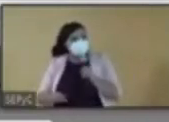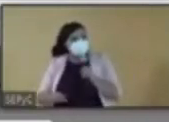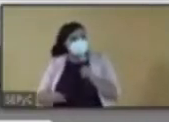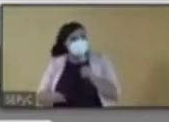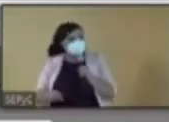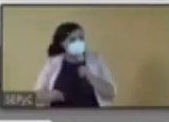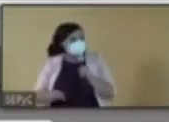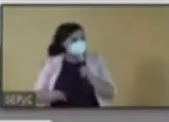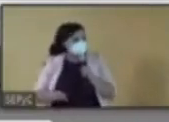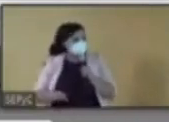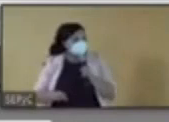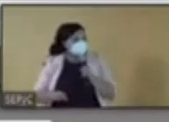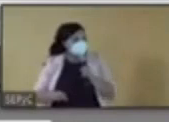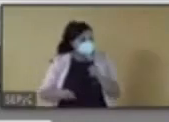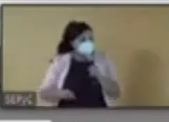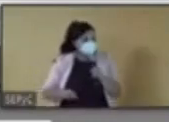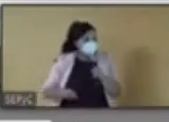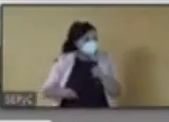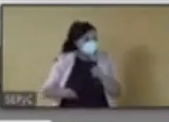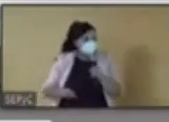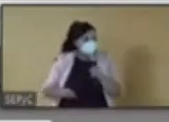fue modificación 2021.